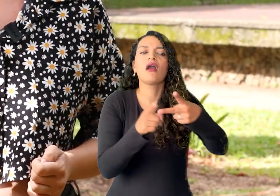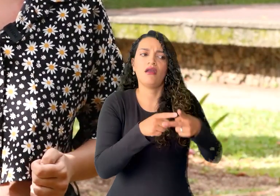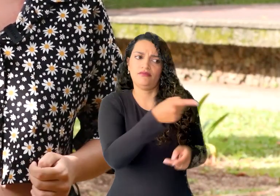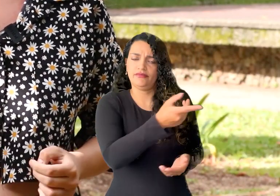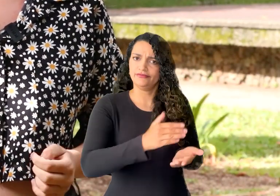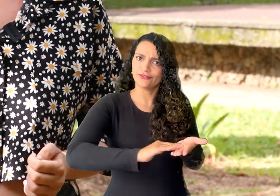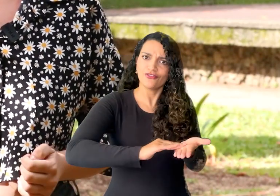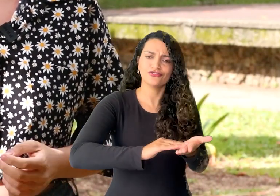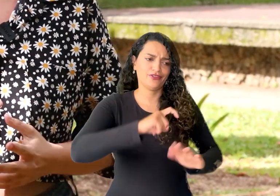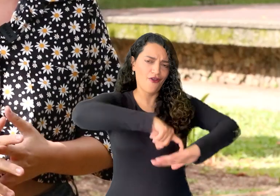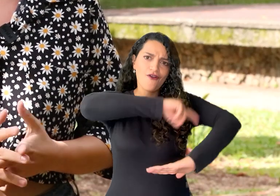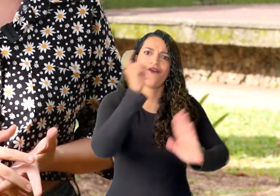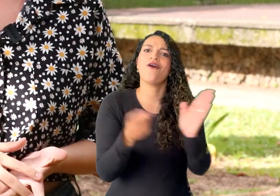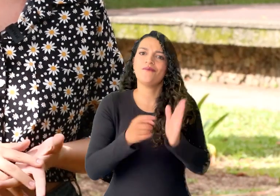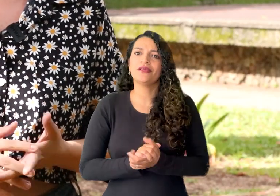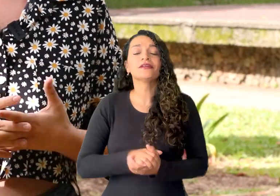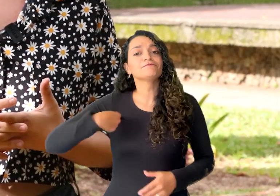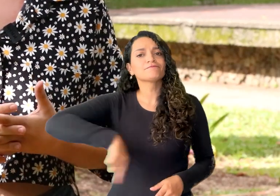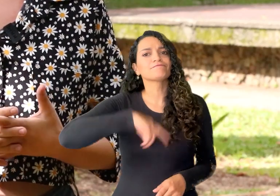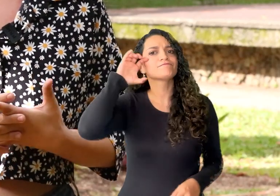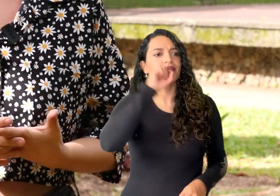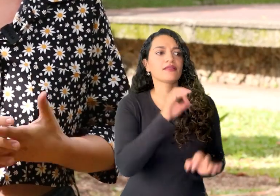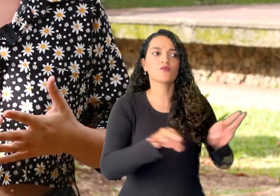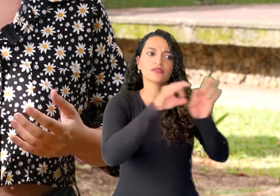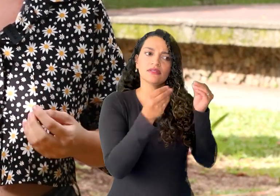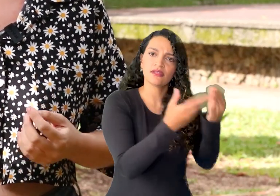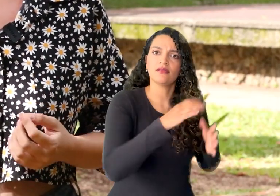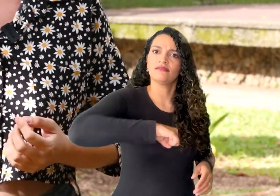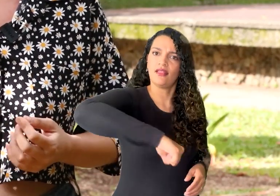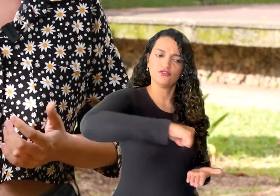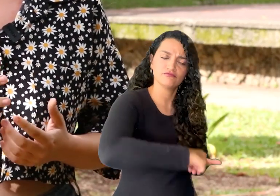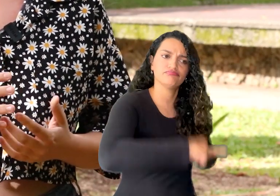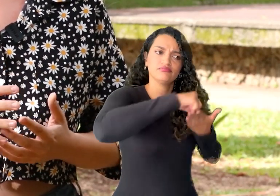soluciones duraderas y reparación integral a las víctimas. Sostenemos que para la